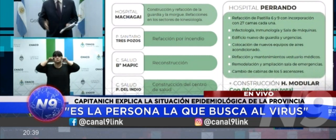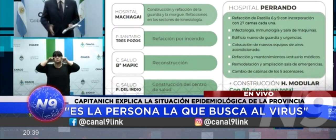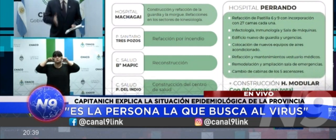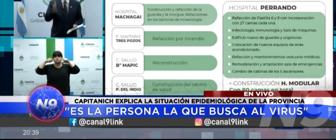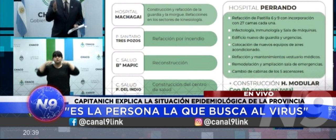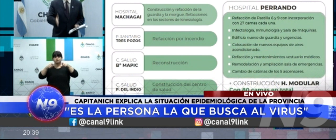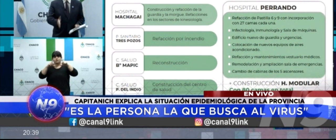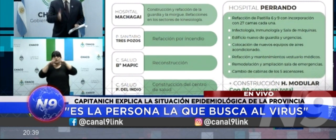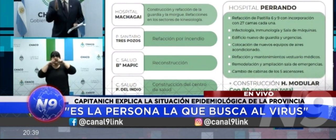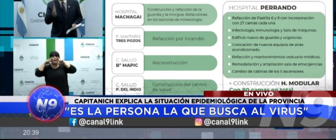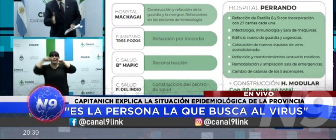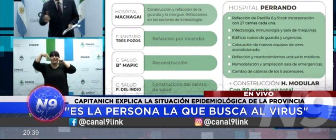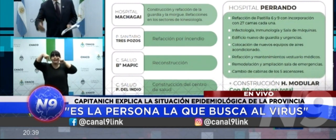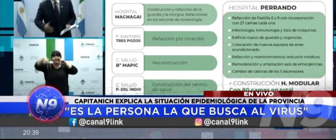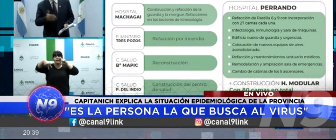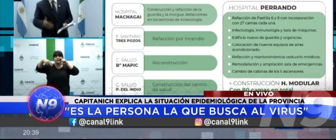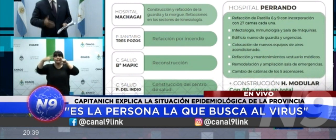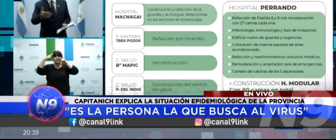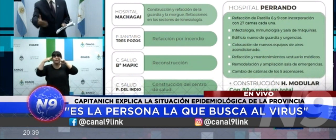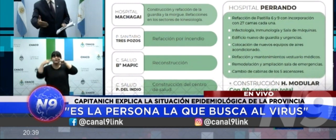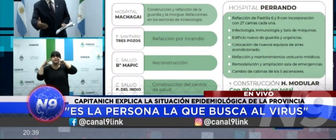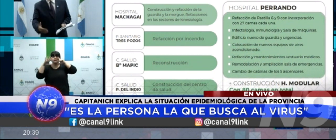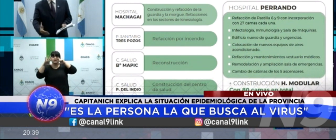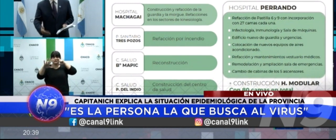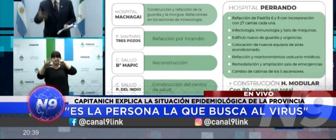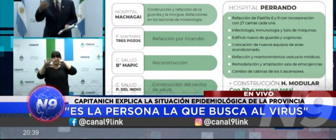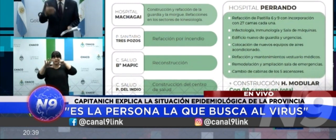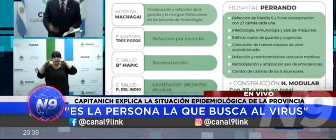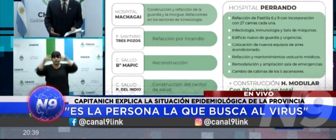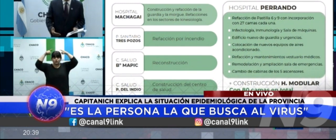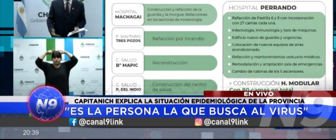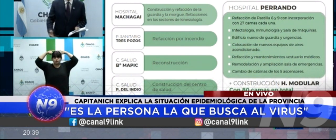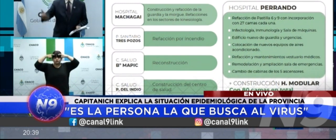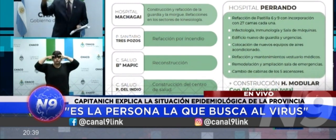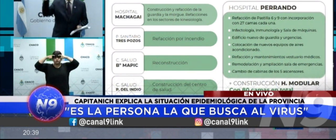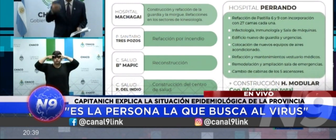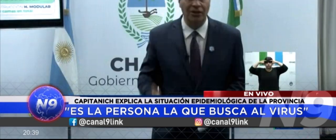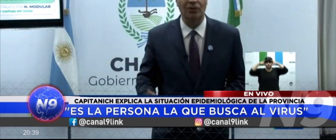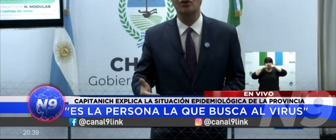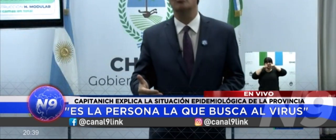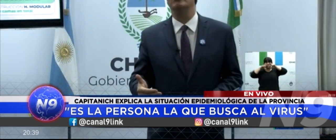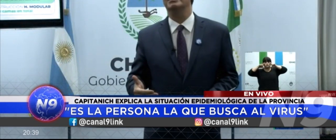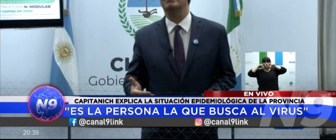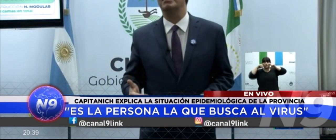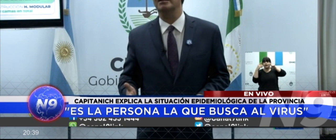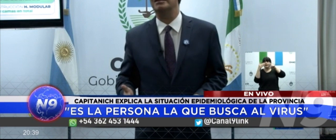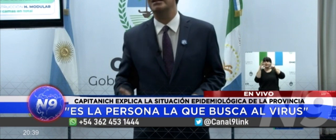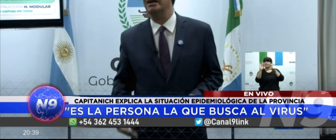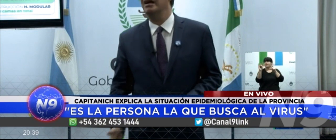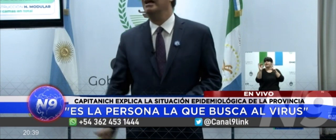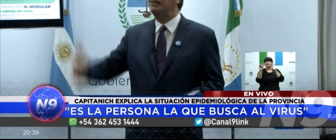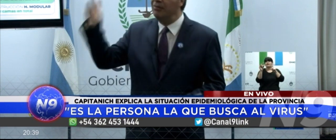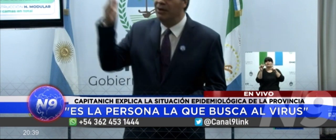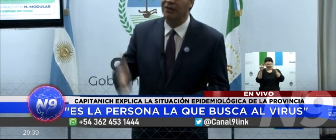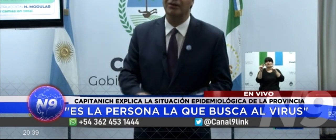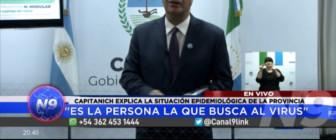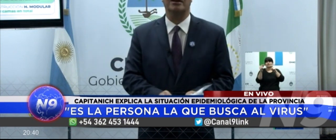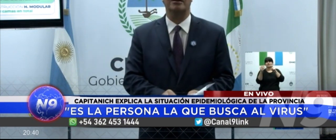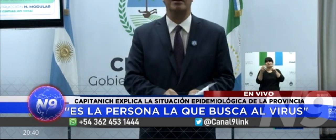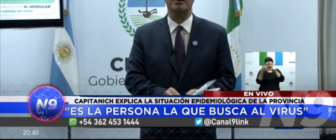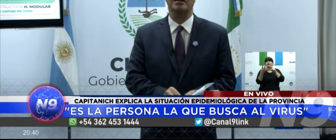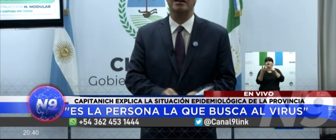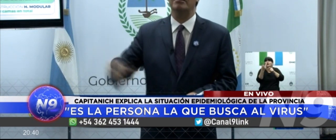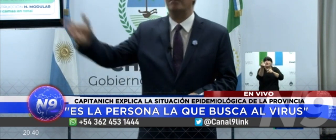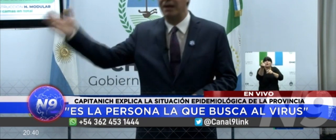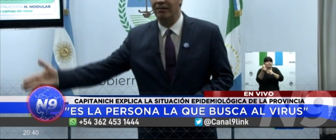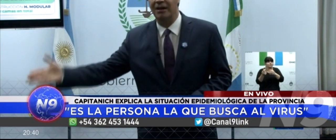cofias, es muy difícil. Logramos la erradicación de una empresa de origen chaqueño que está importando un bien de capital de China. Hicimos la gestión